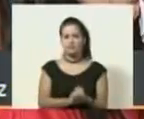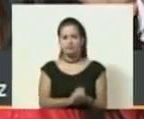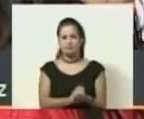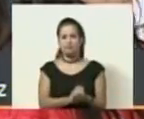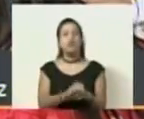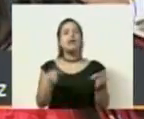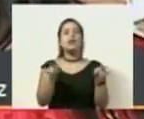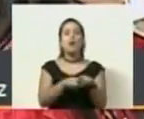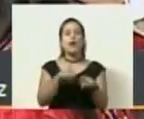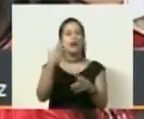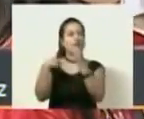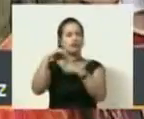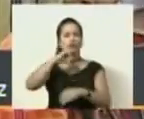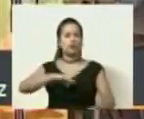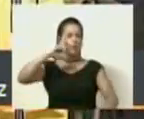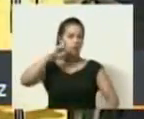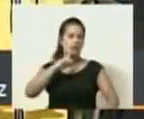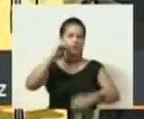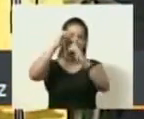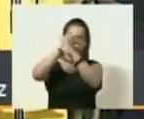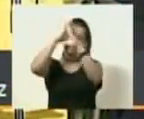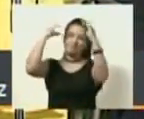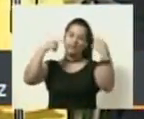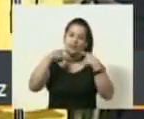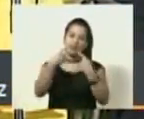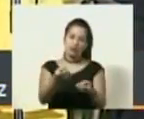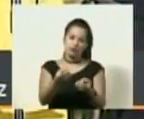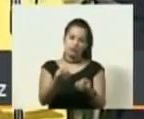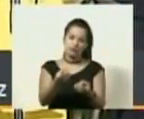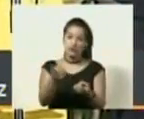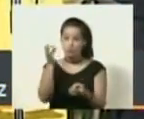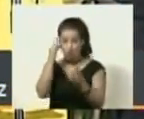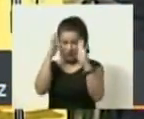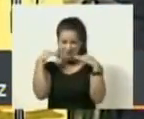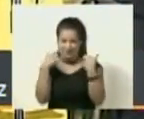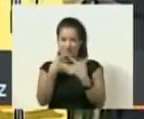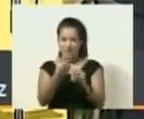Como dice Bolívar en el pensamiento que nos leyó Marilvis,